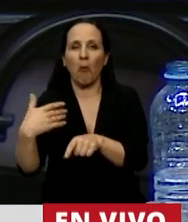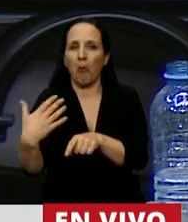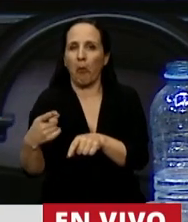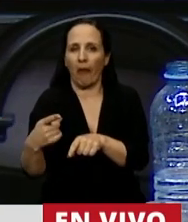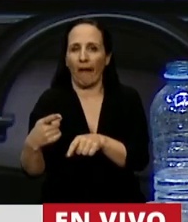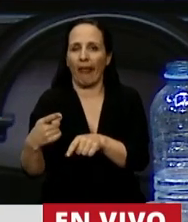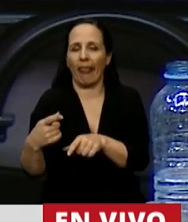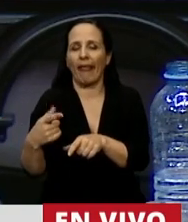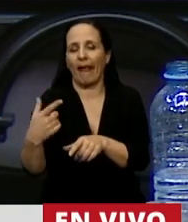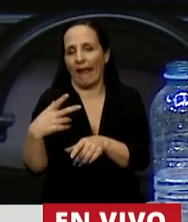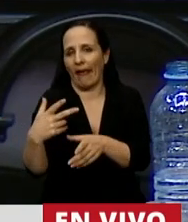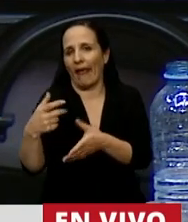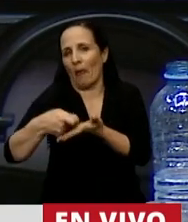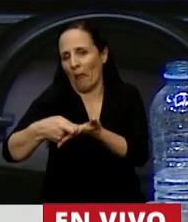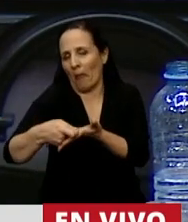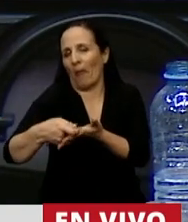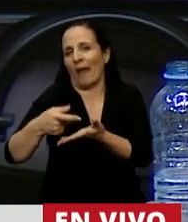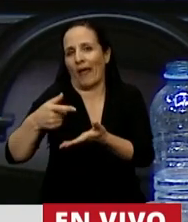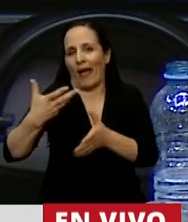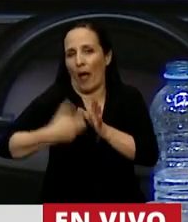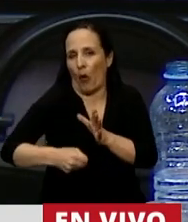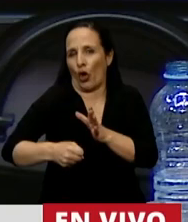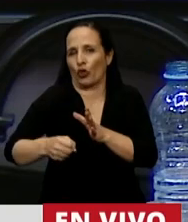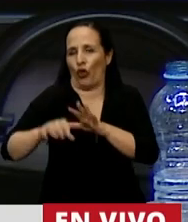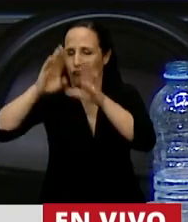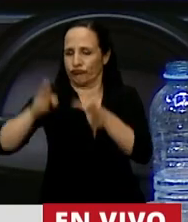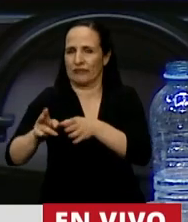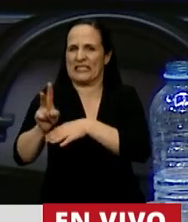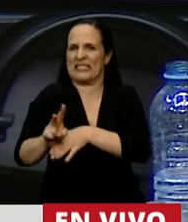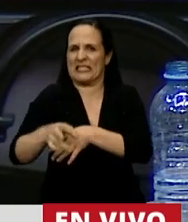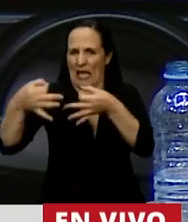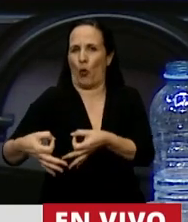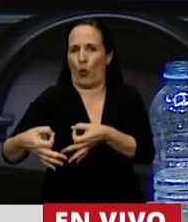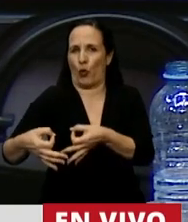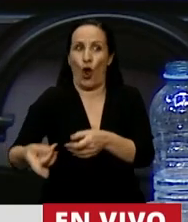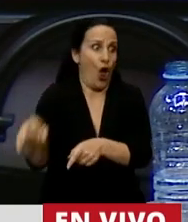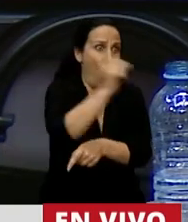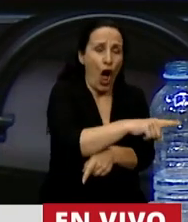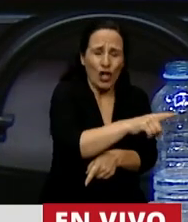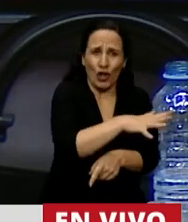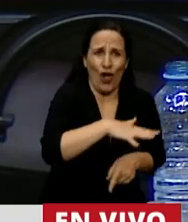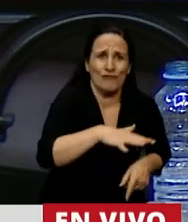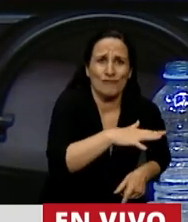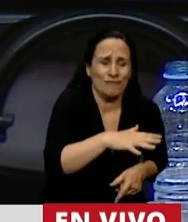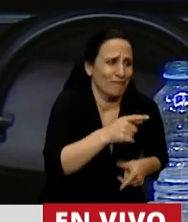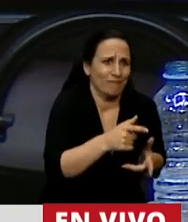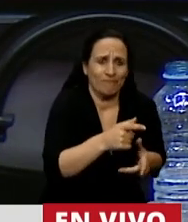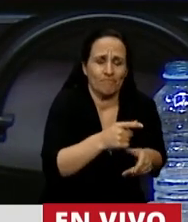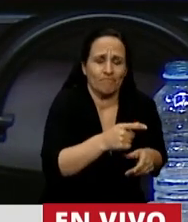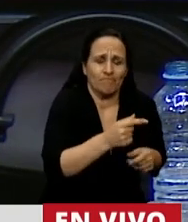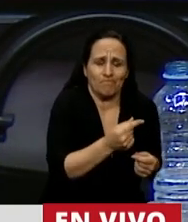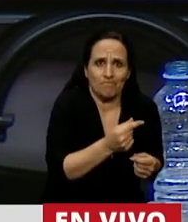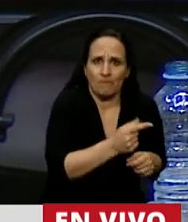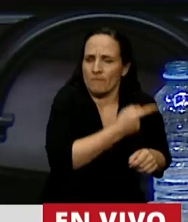tener recursos para realizarse el aborto en lugares seguros, frente a aquellas otras mujeres que no cuentan con esos recursos.